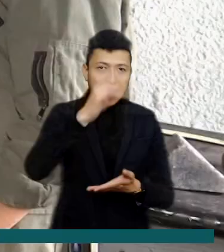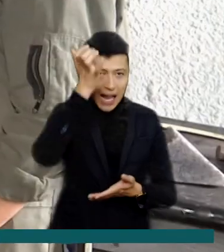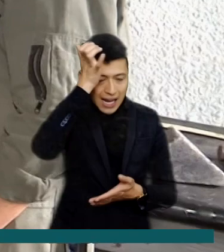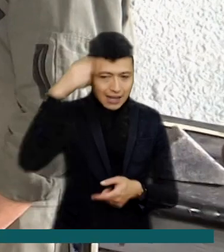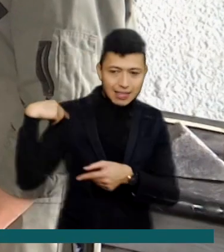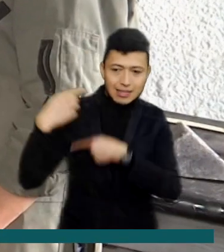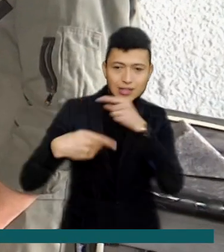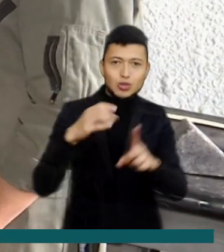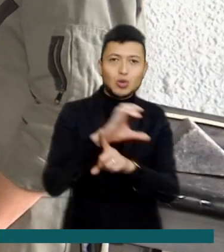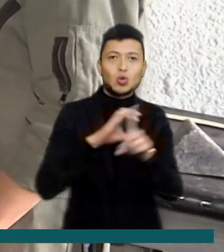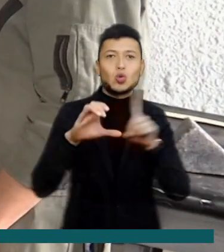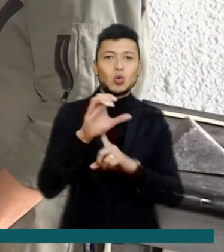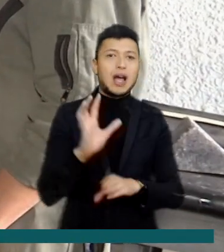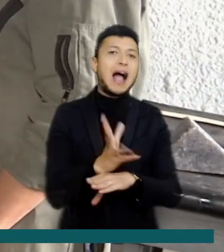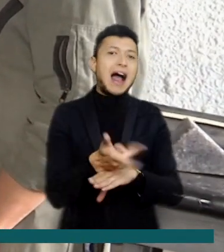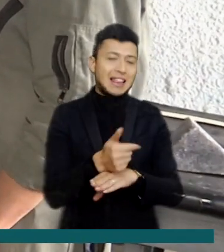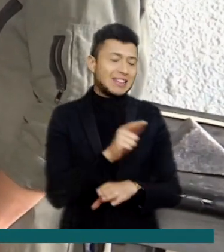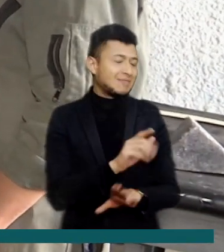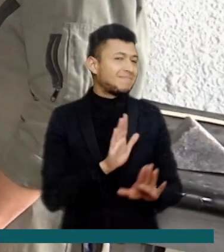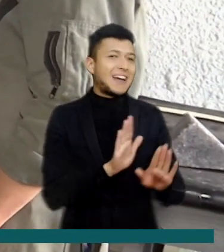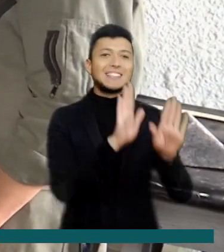la tradición de la cultura artesanal.